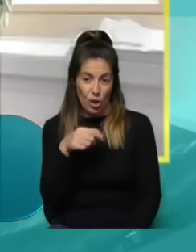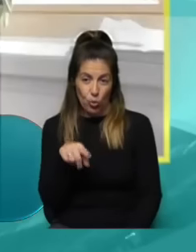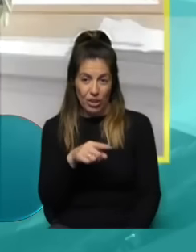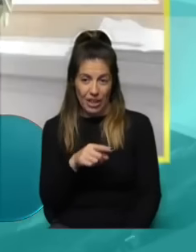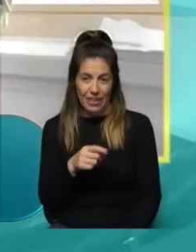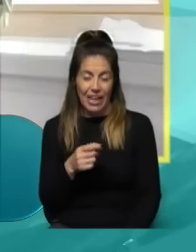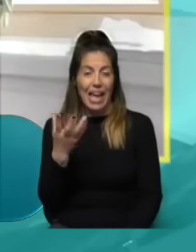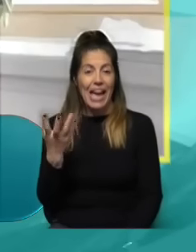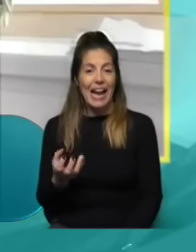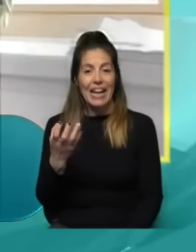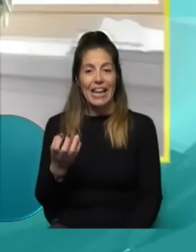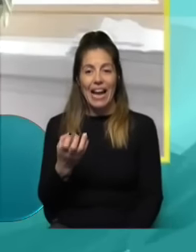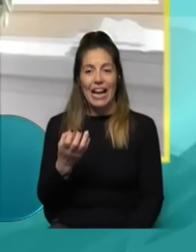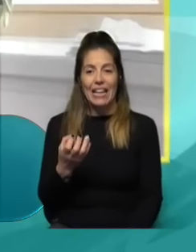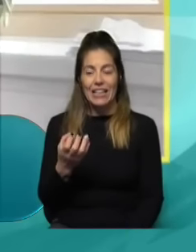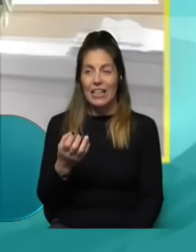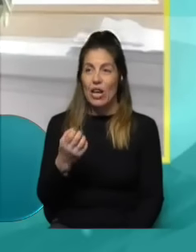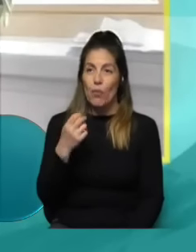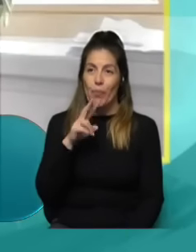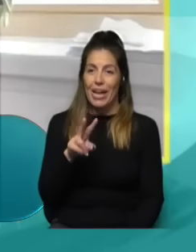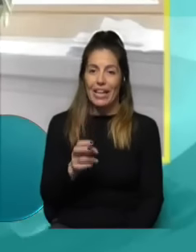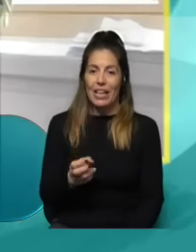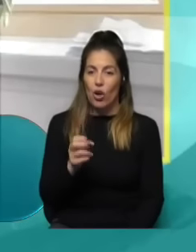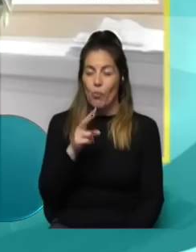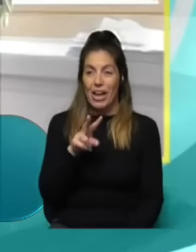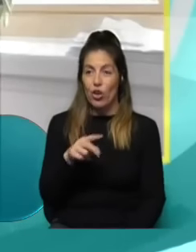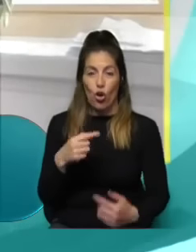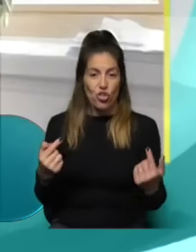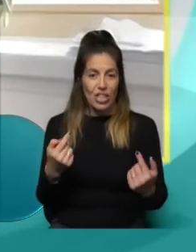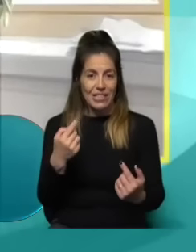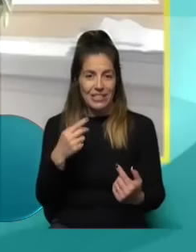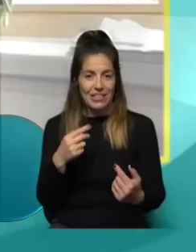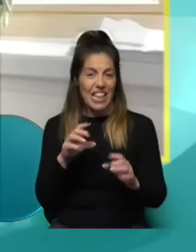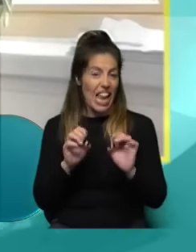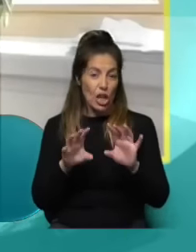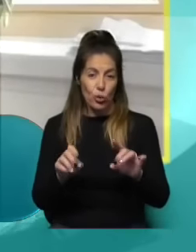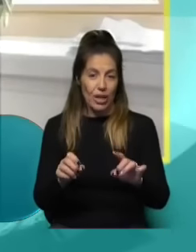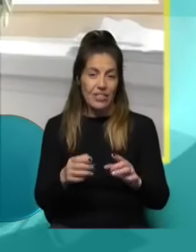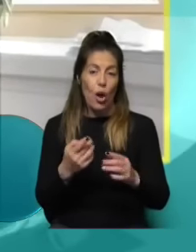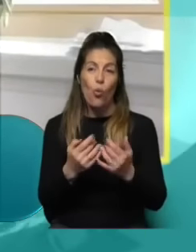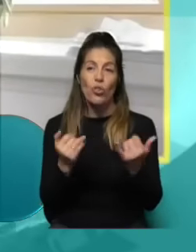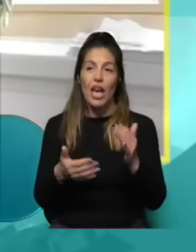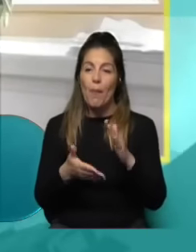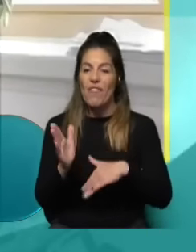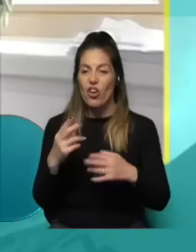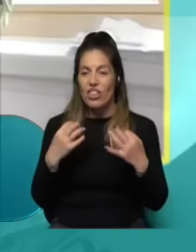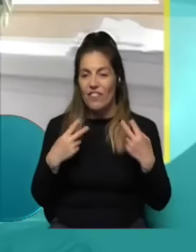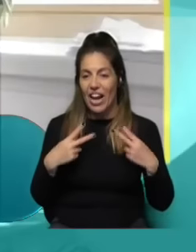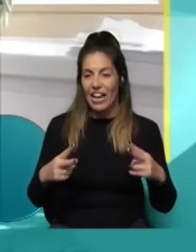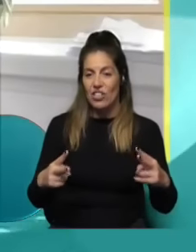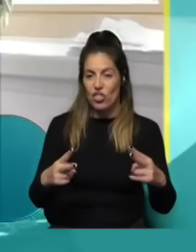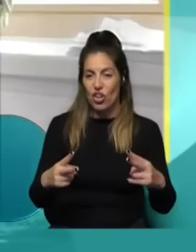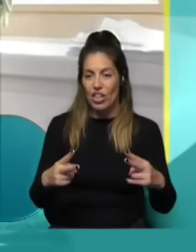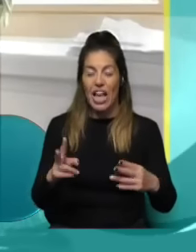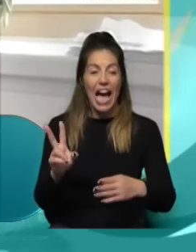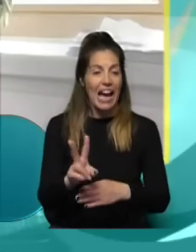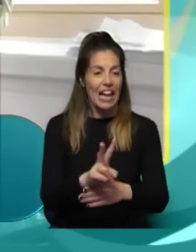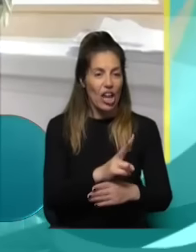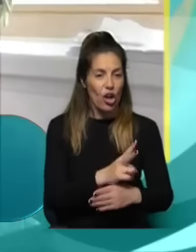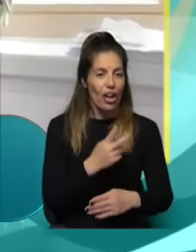cargar observaciones que podemos hacer en la naturaleza, que salgo un día, me voy de vacaciones o nada, o a recorrer